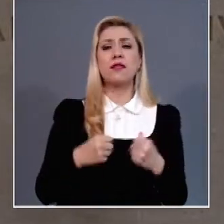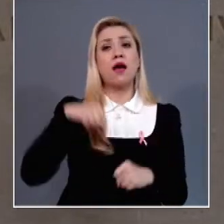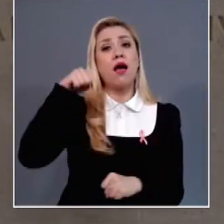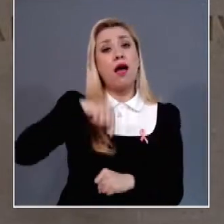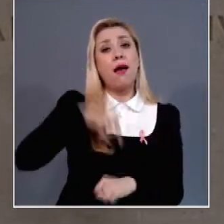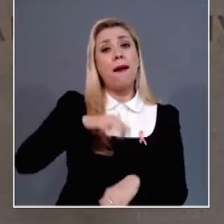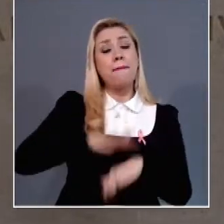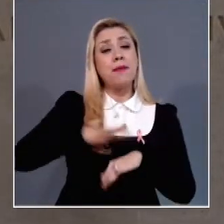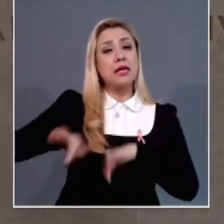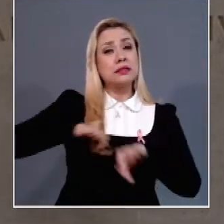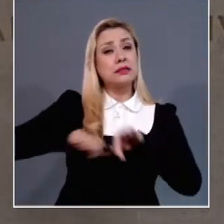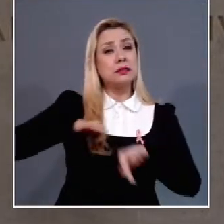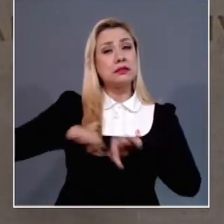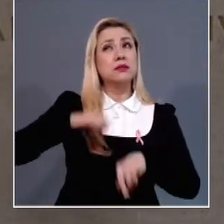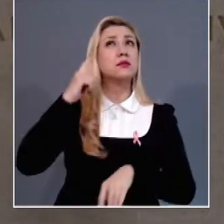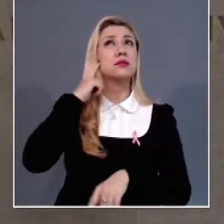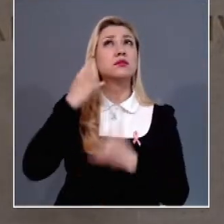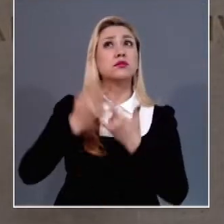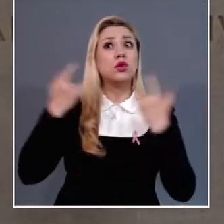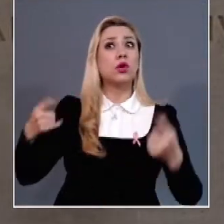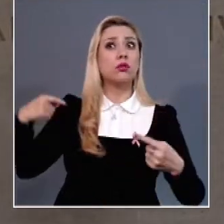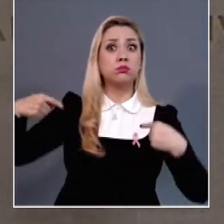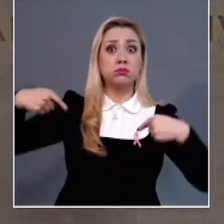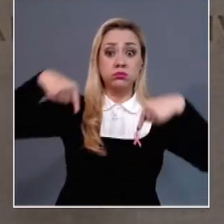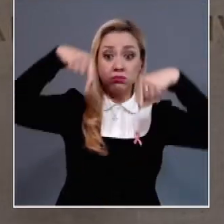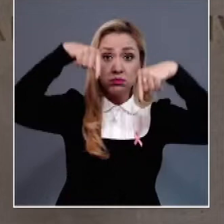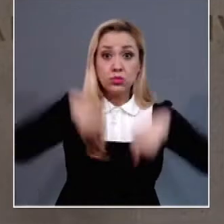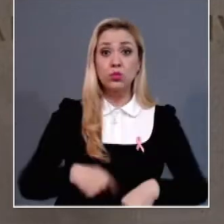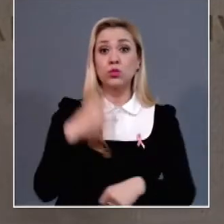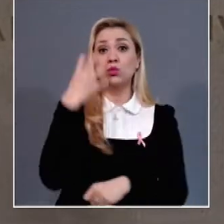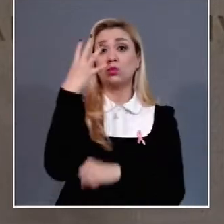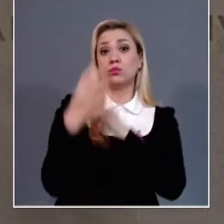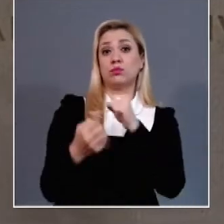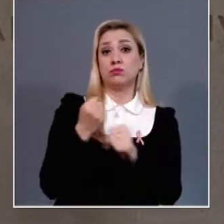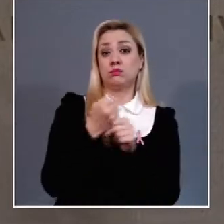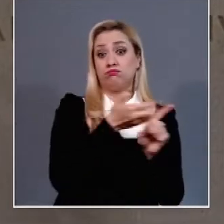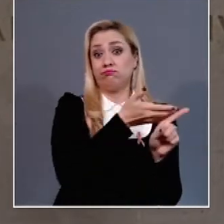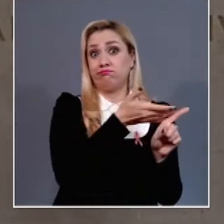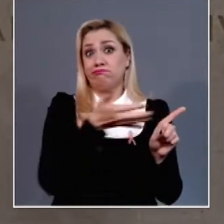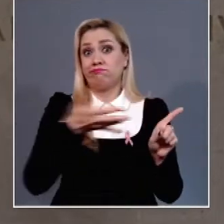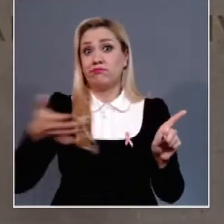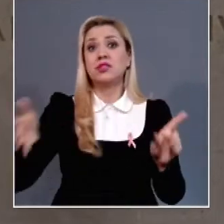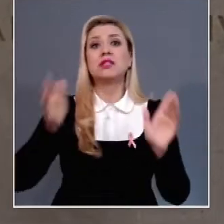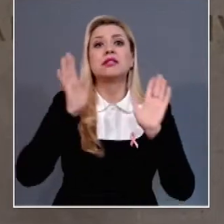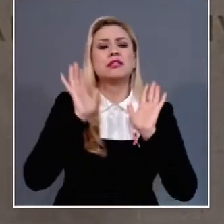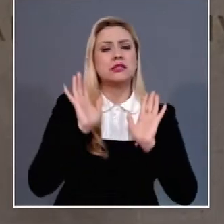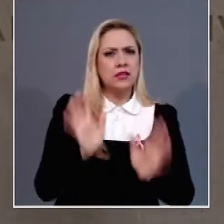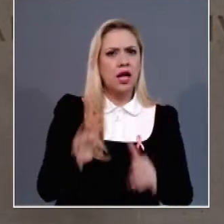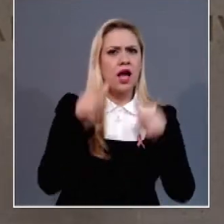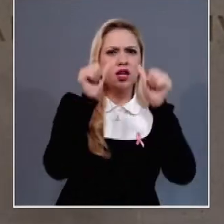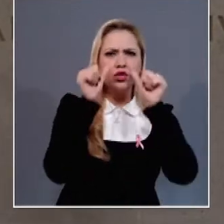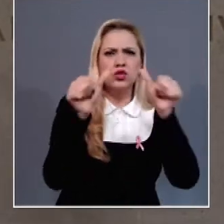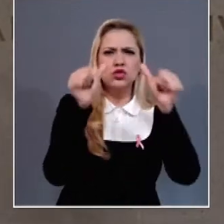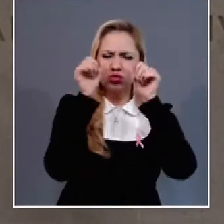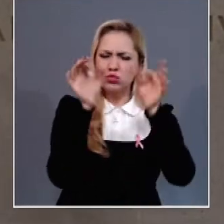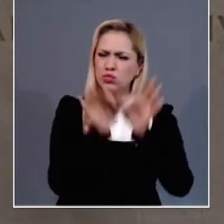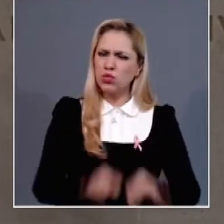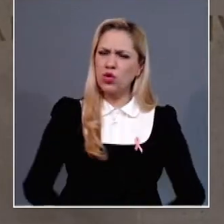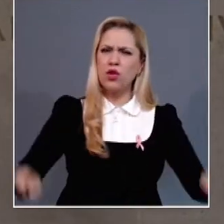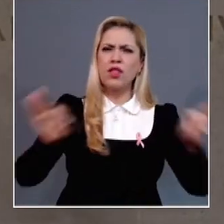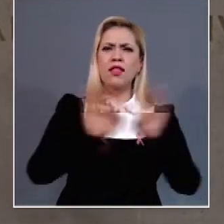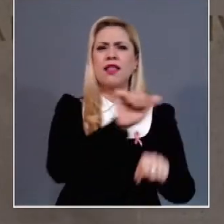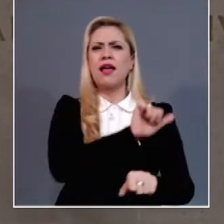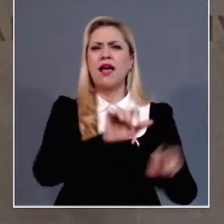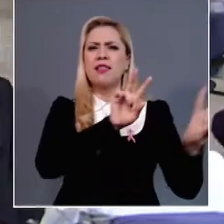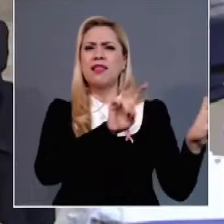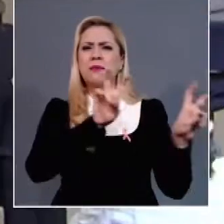en su historia en estos años y estamos resolviendo asuntos de una enorme relevancia para la vida de